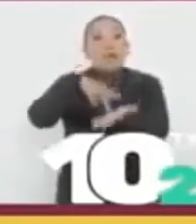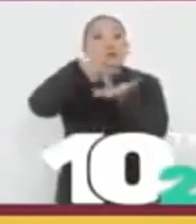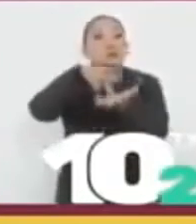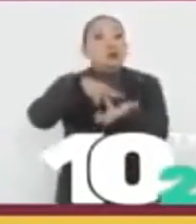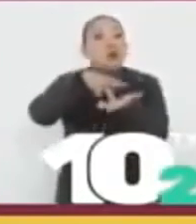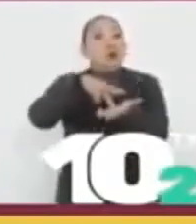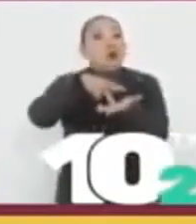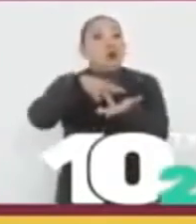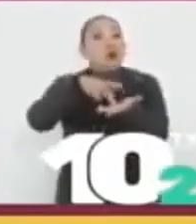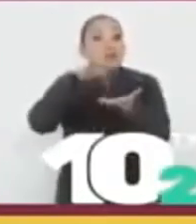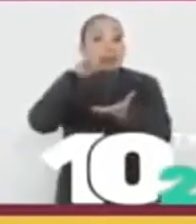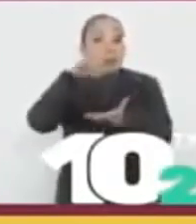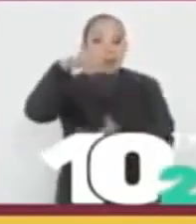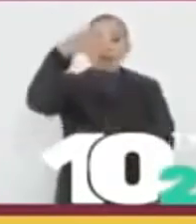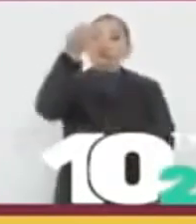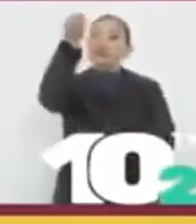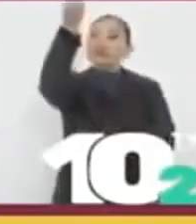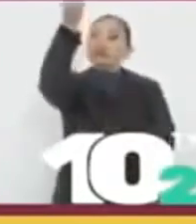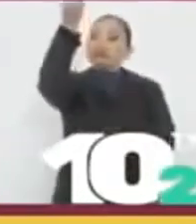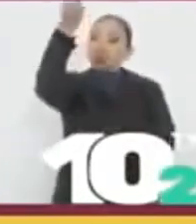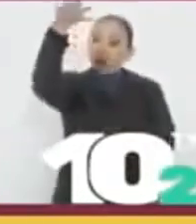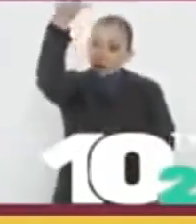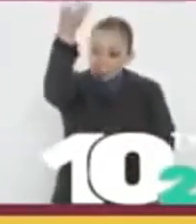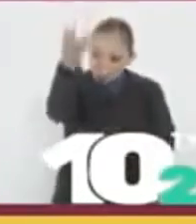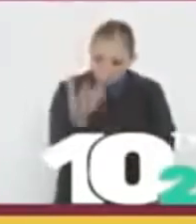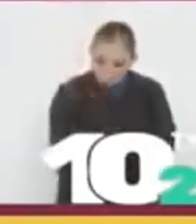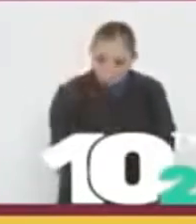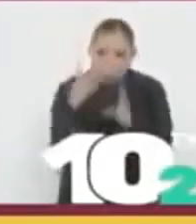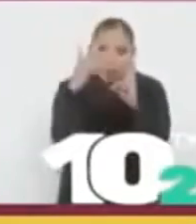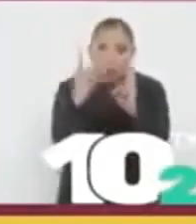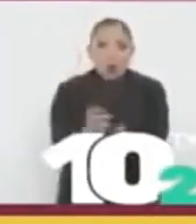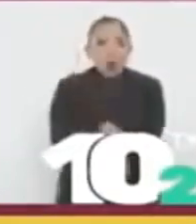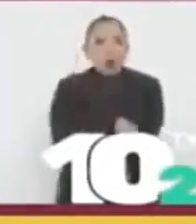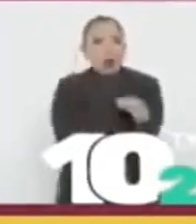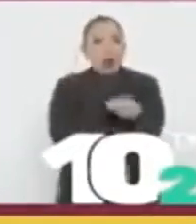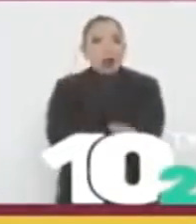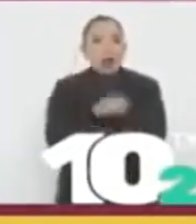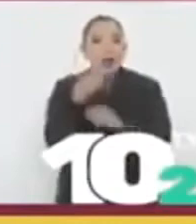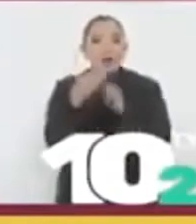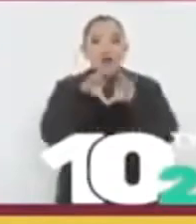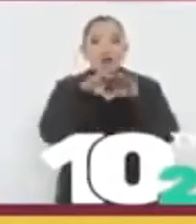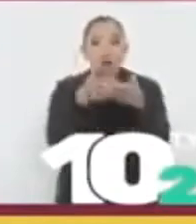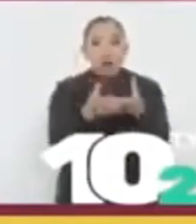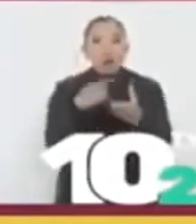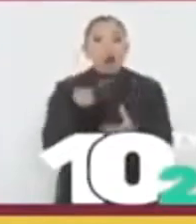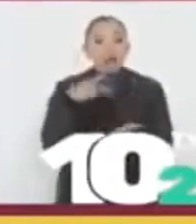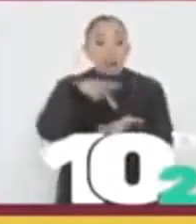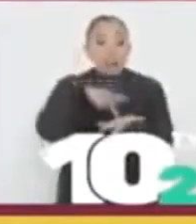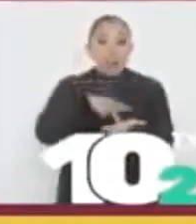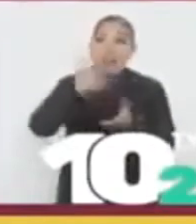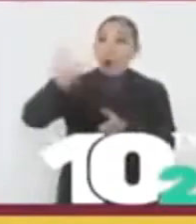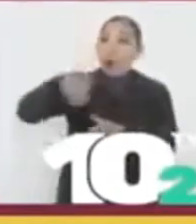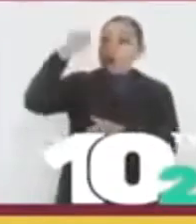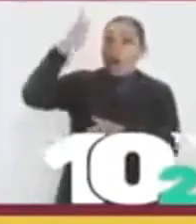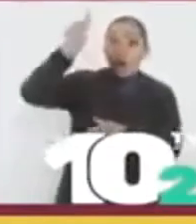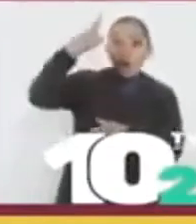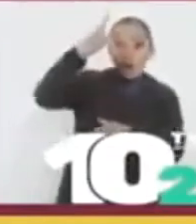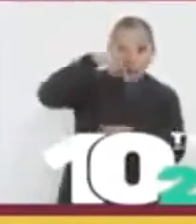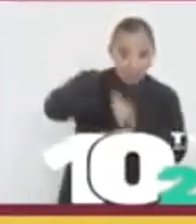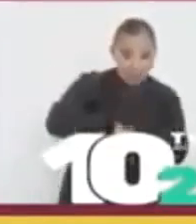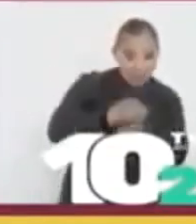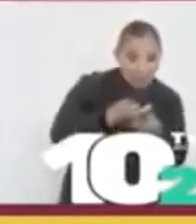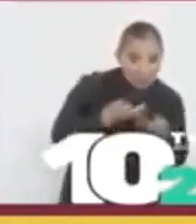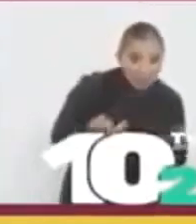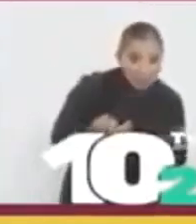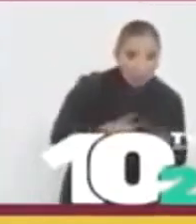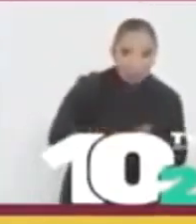de los objetos, que se debe también a la atracción gravitacional. Por eso, el peso de un astronauta no es el mismo en la Tierra